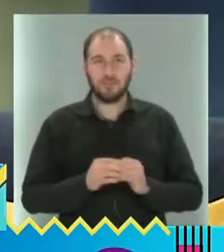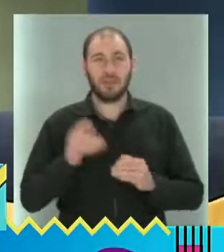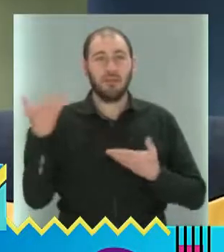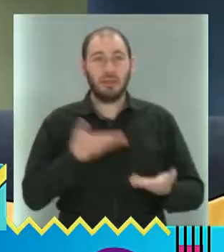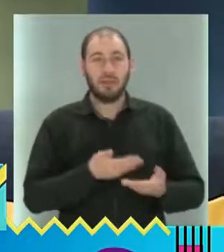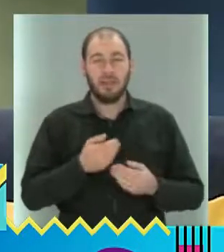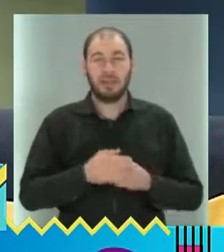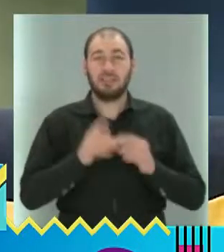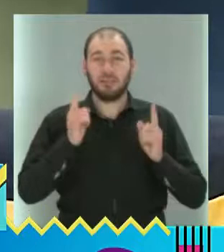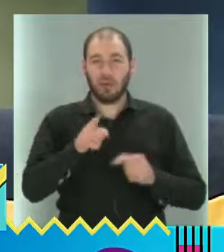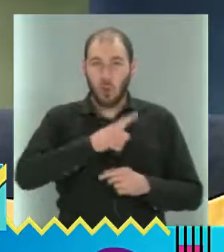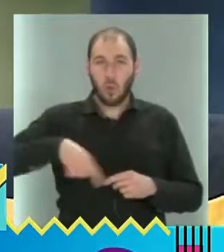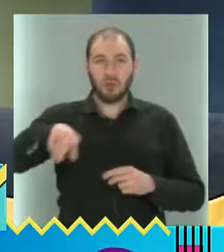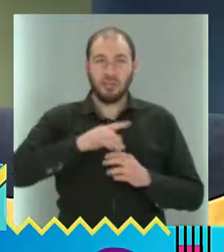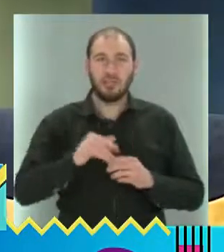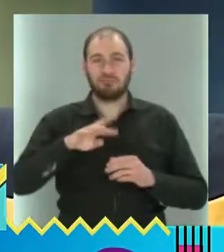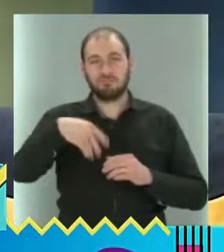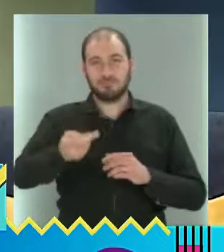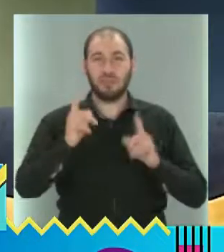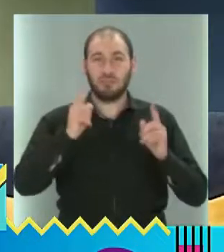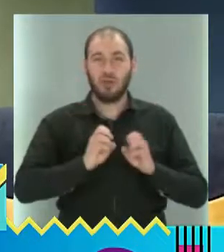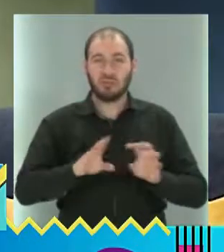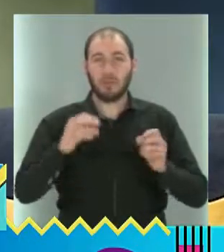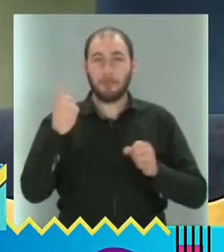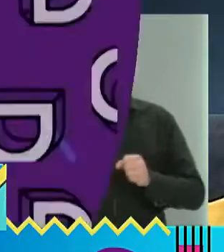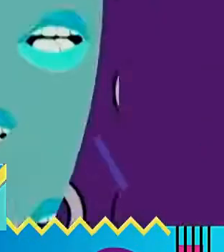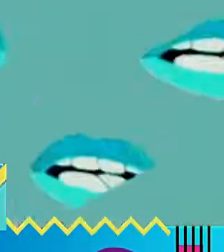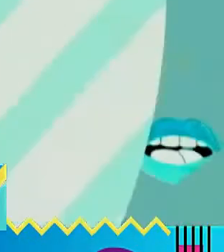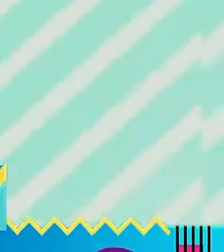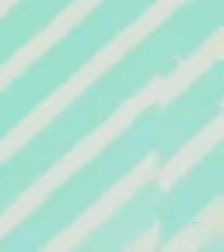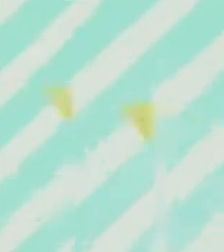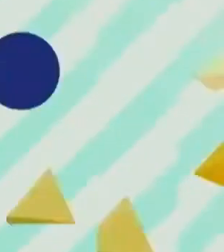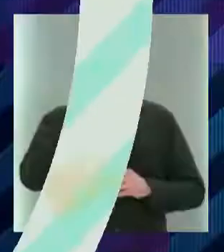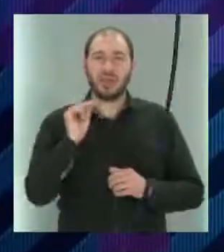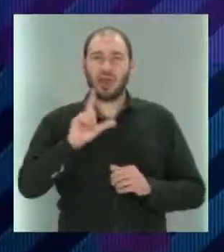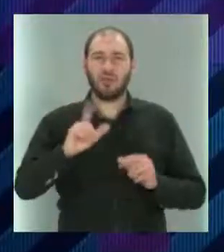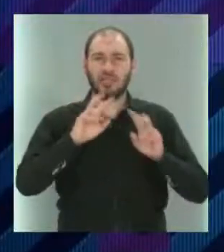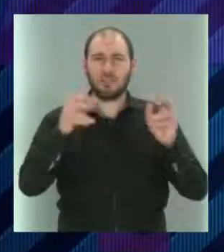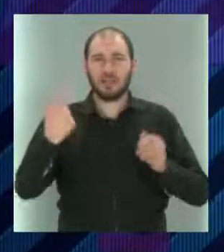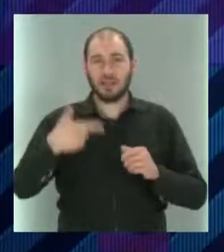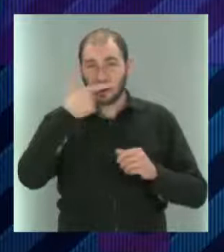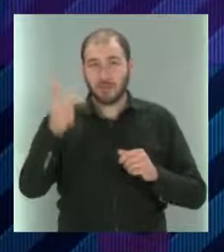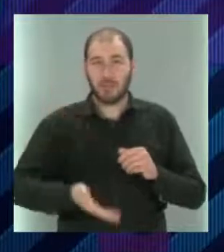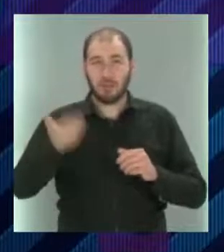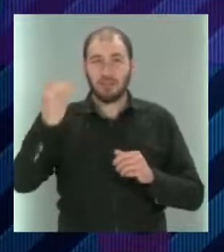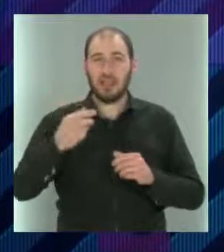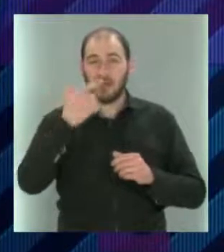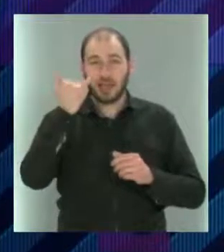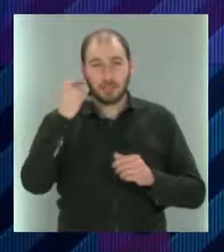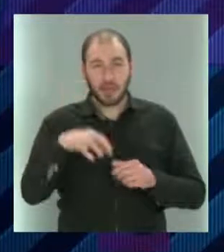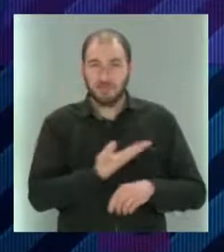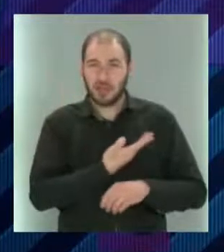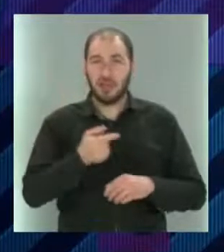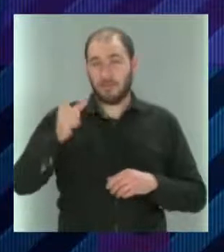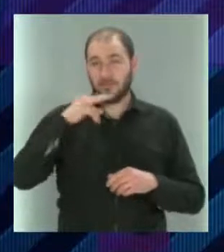damos la bienvenida y también a ustedes que están del otro lado y arrancamos, porque la primera placa de este lunes está relacionada con la suba de combustibles. La empresa YPF aplicó